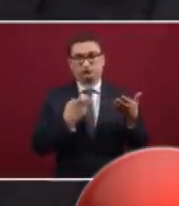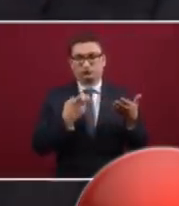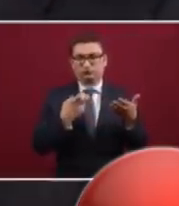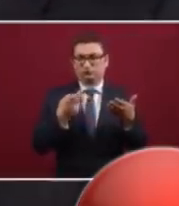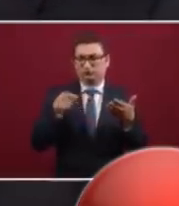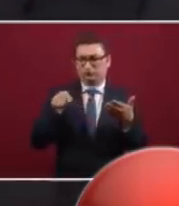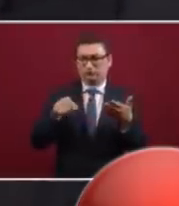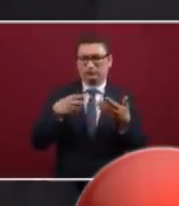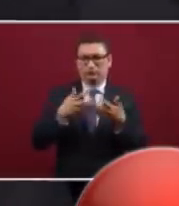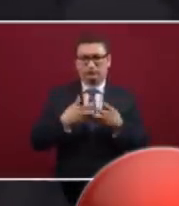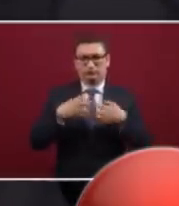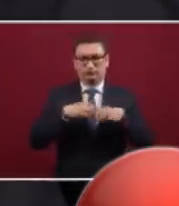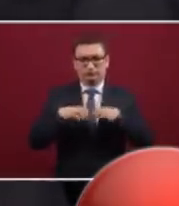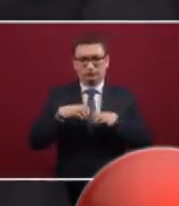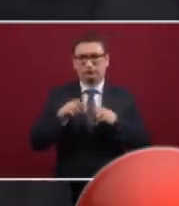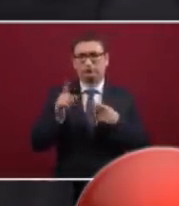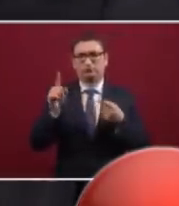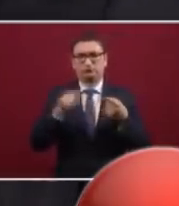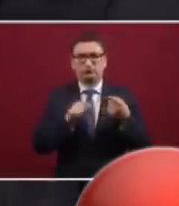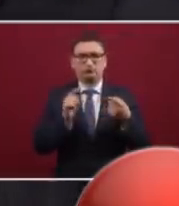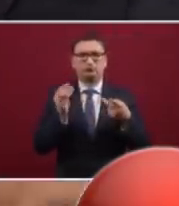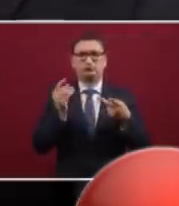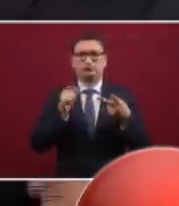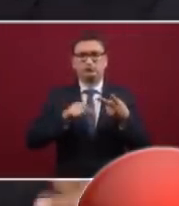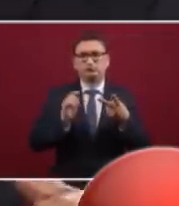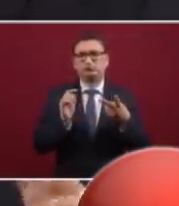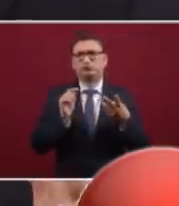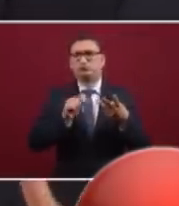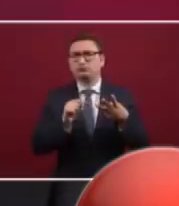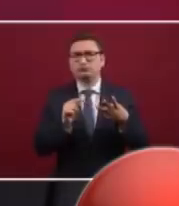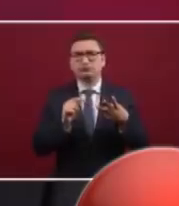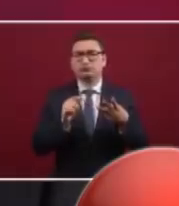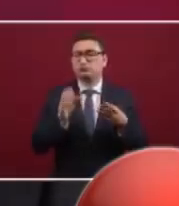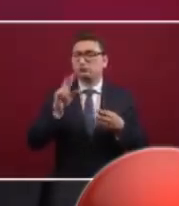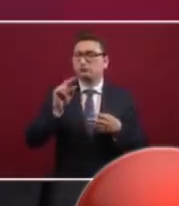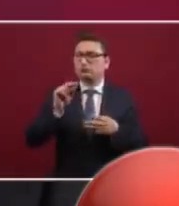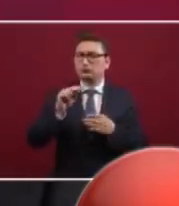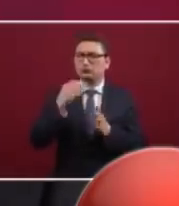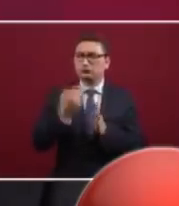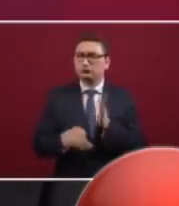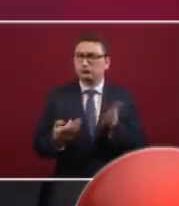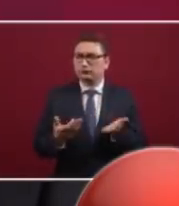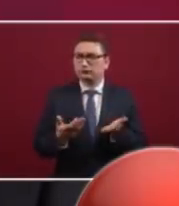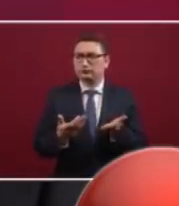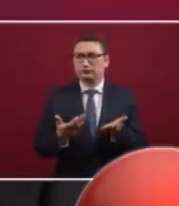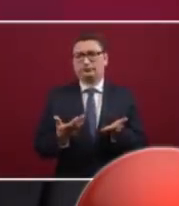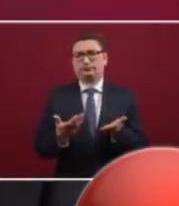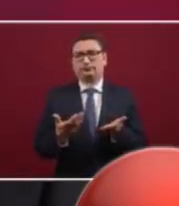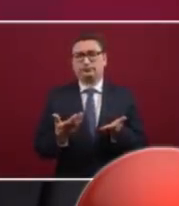empresa, y aparece esta otra, y aparece esta otra. No.